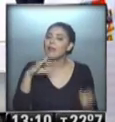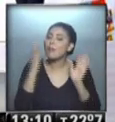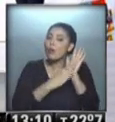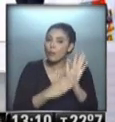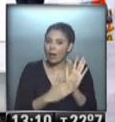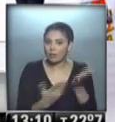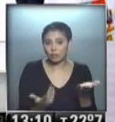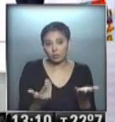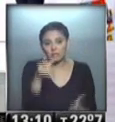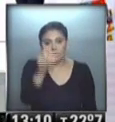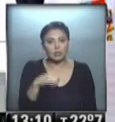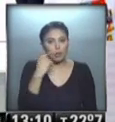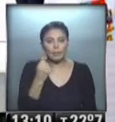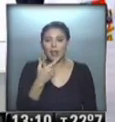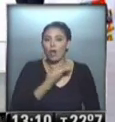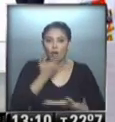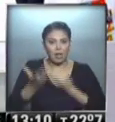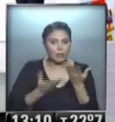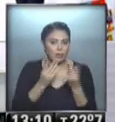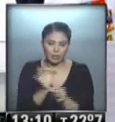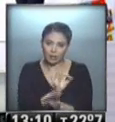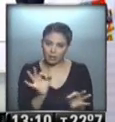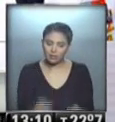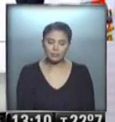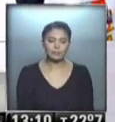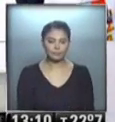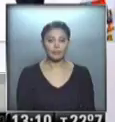Esto quiere decir que este muchacho no va a colaborar con la investigación.